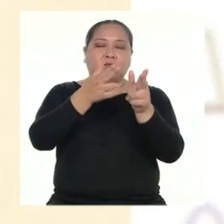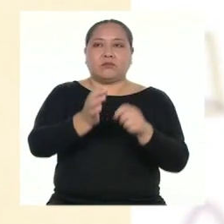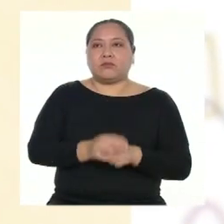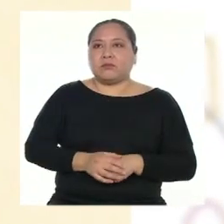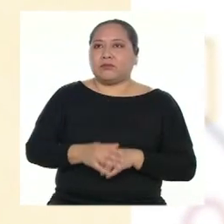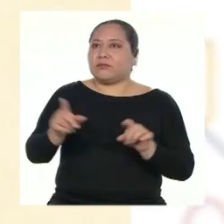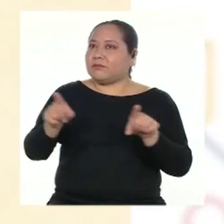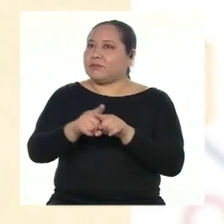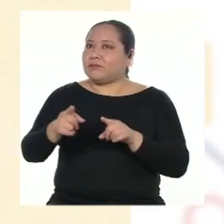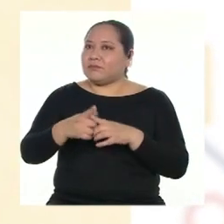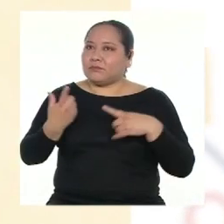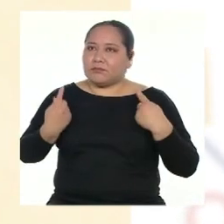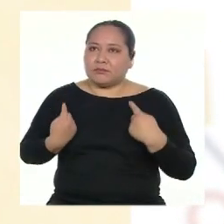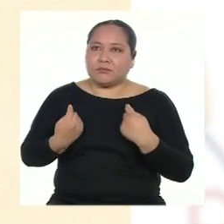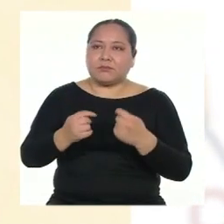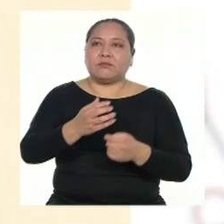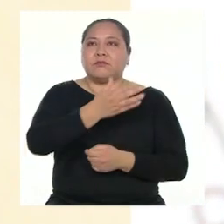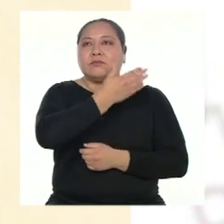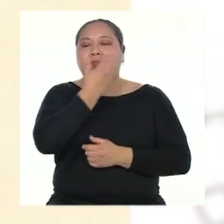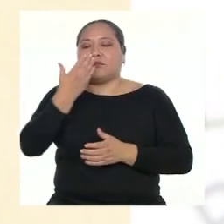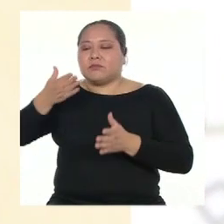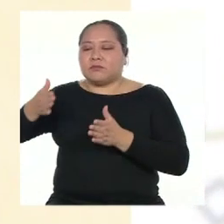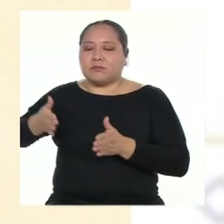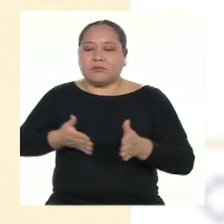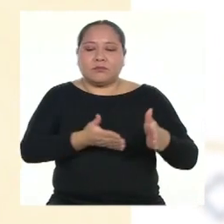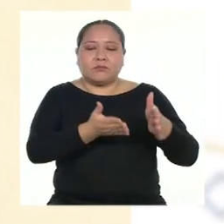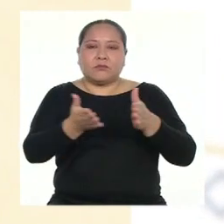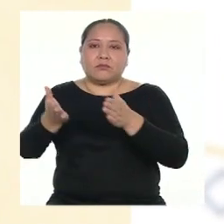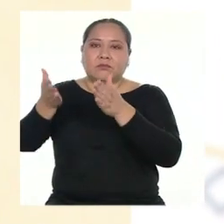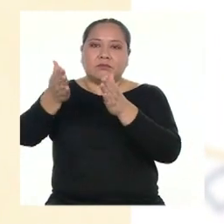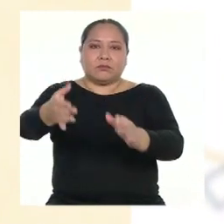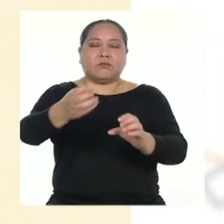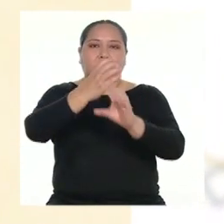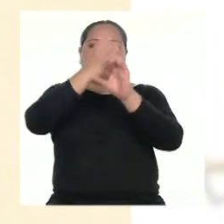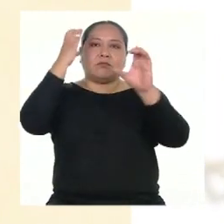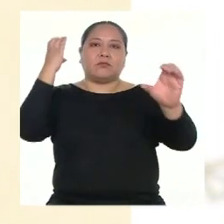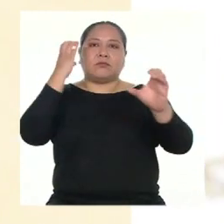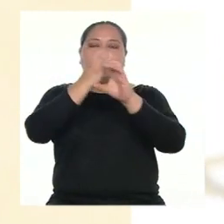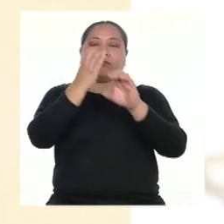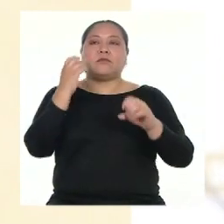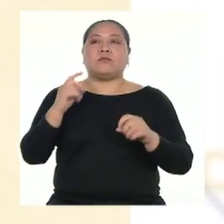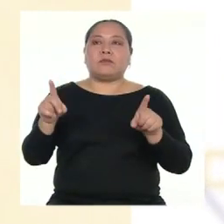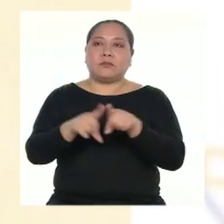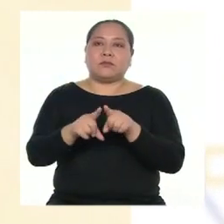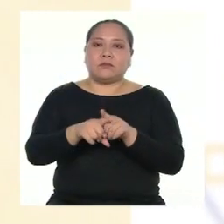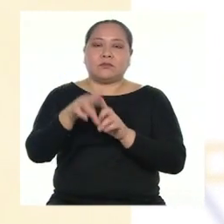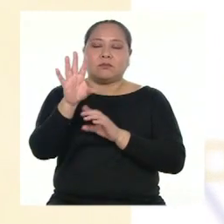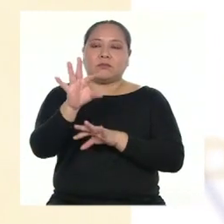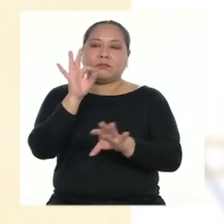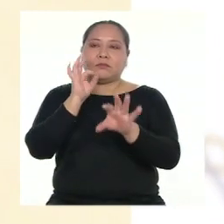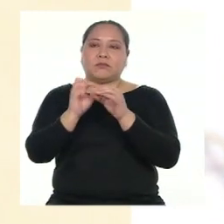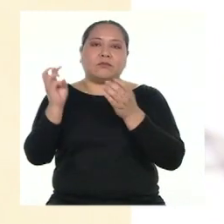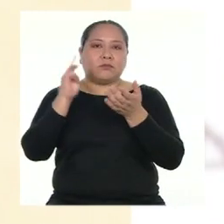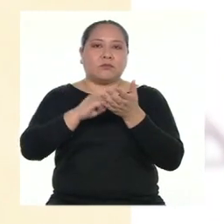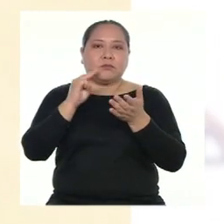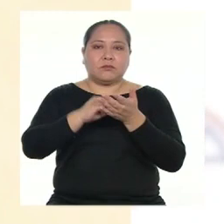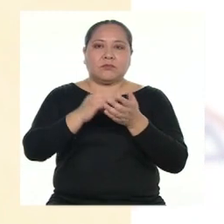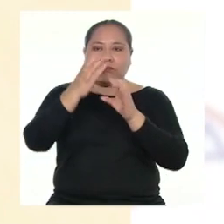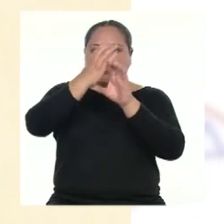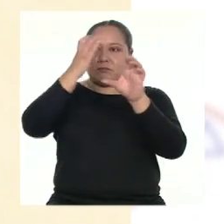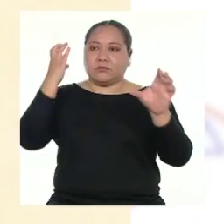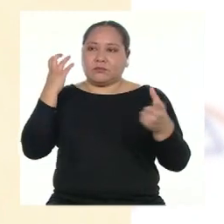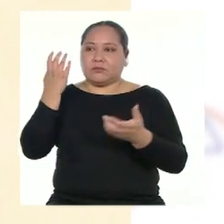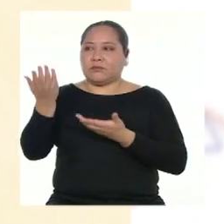lo posible por mejorar las rutas del transporte público, además de conseguir más unidades de